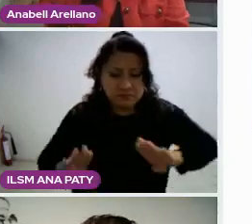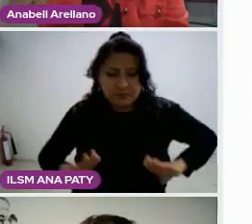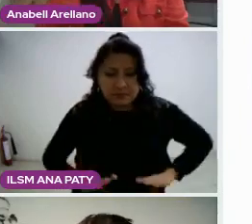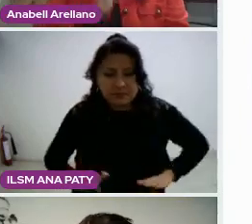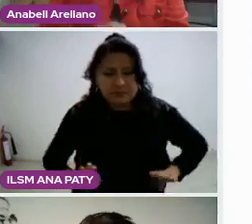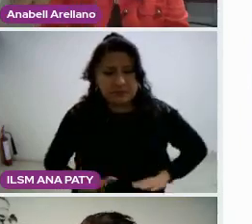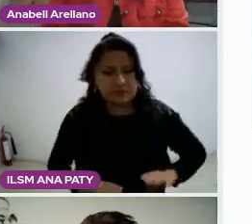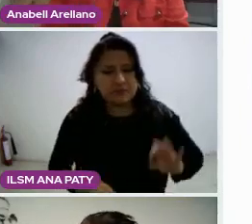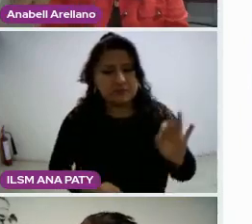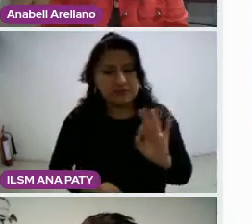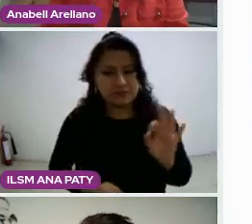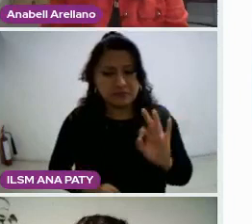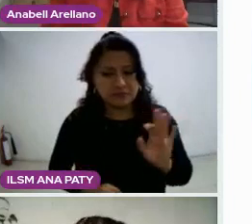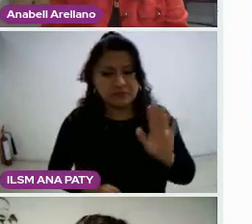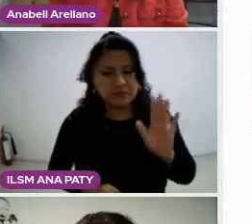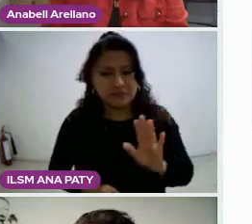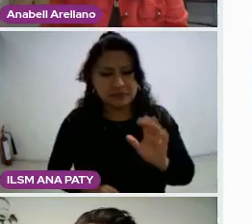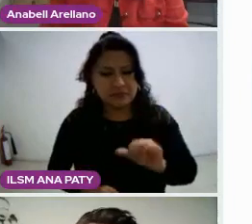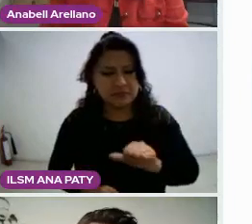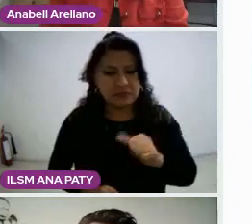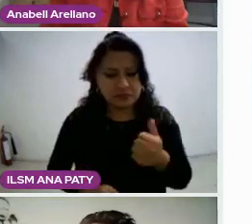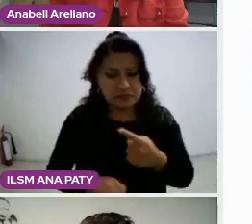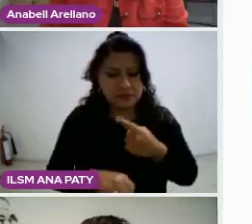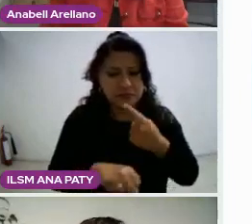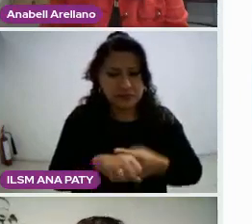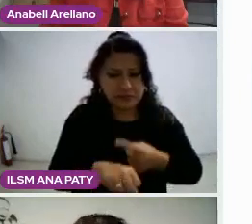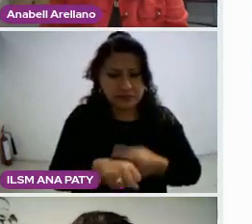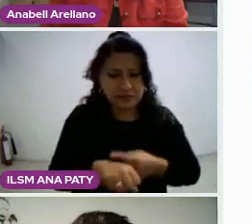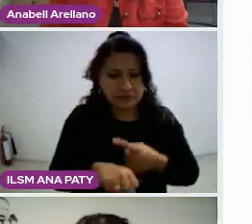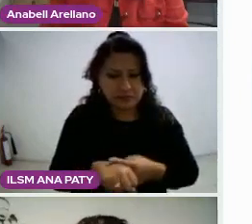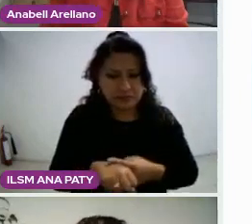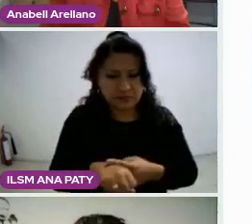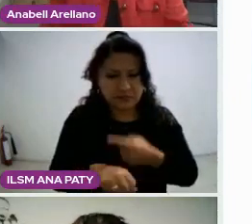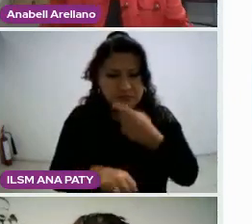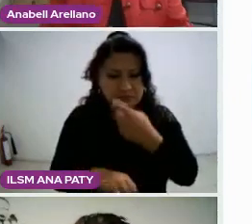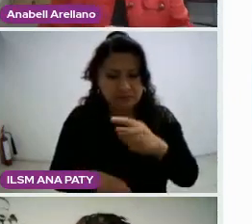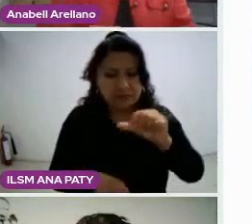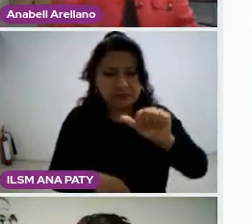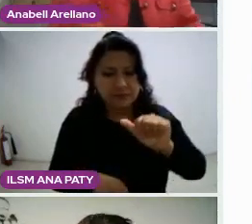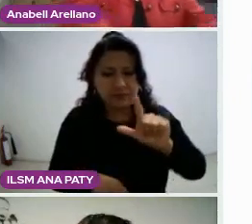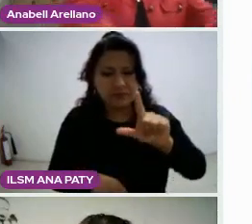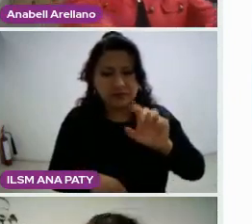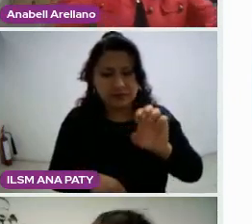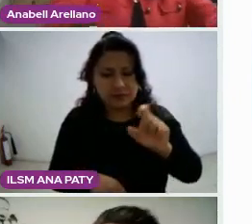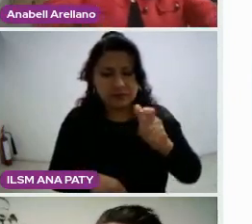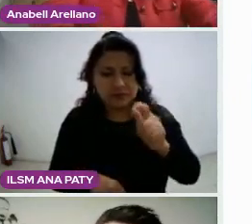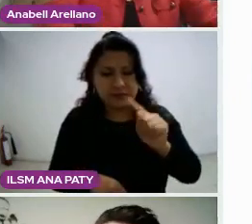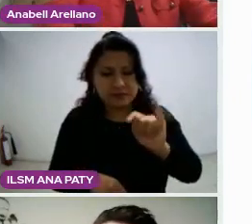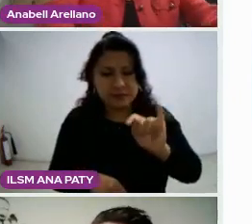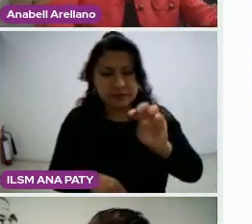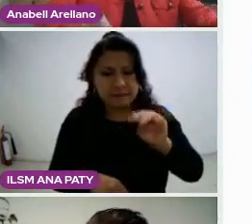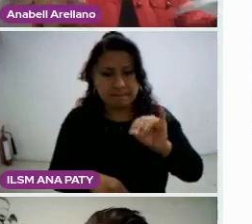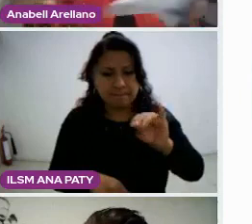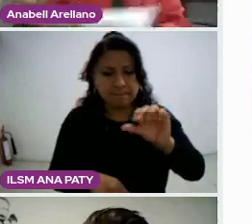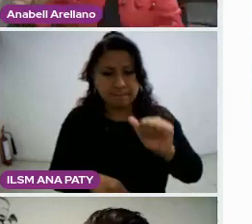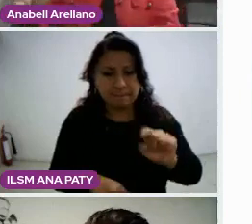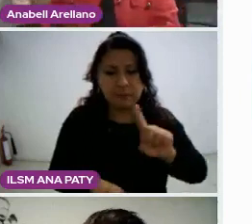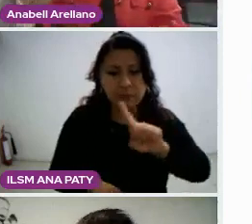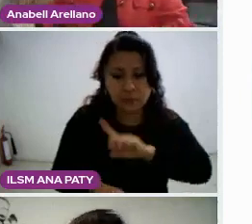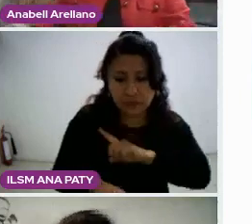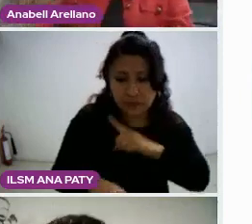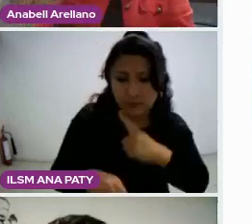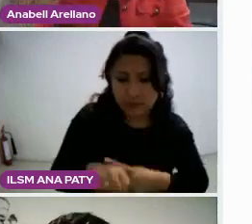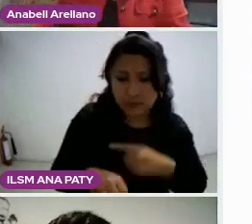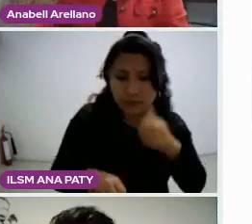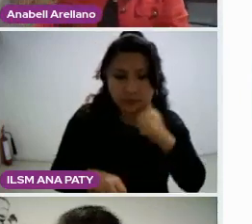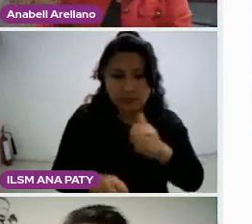trastorno. Como les decía, la lexitimia no viene sola, siempre se va a encontrar en alguna otra situación,